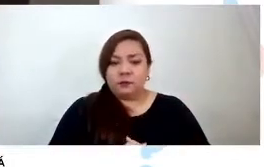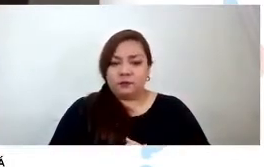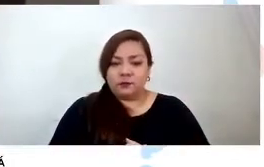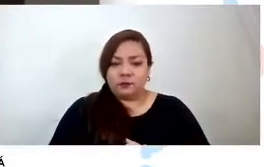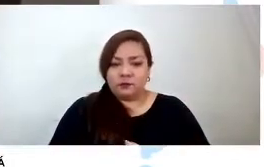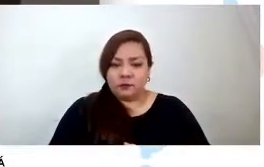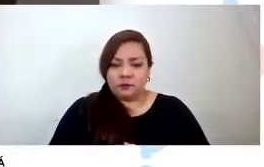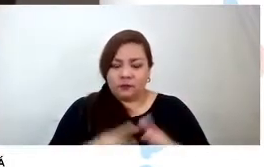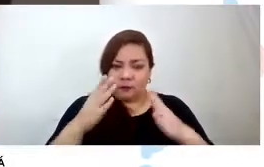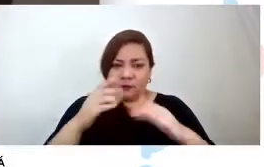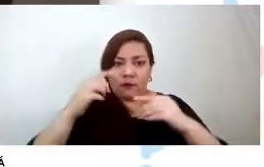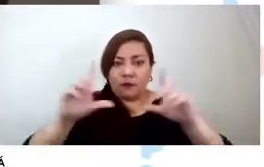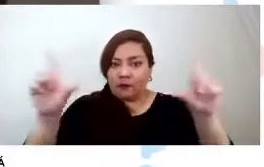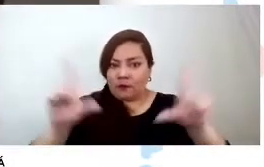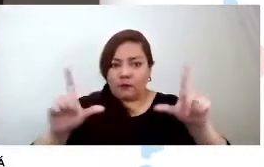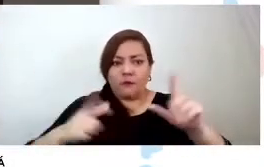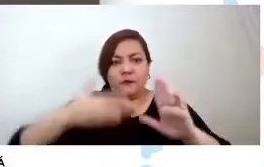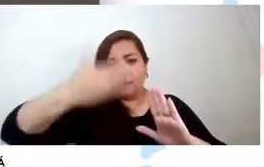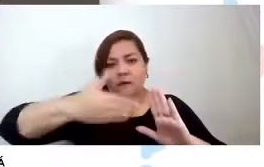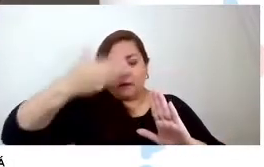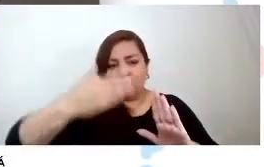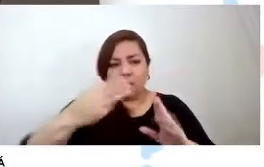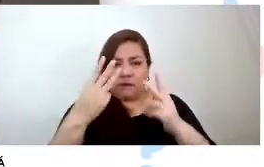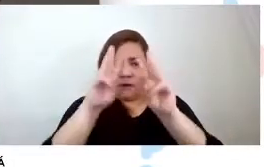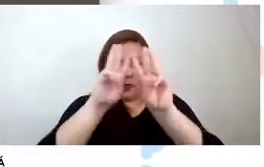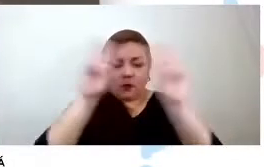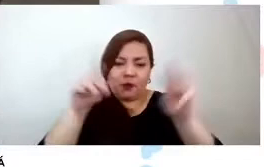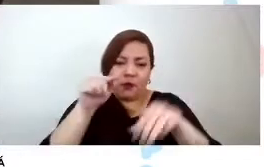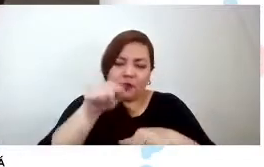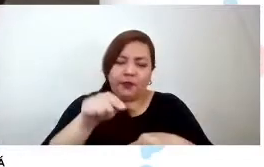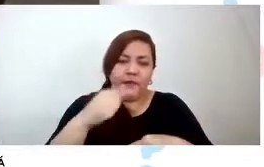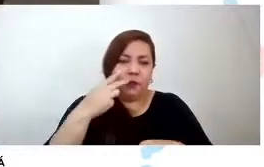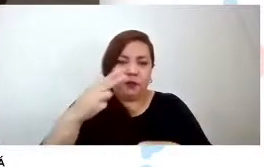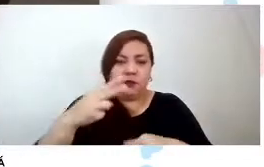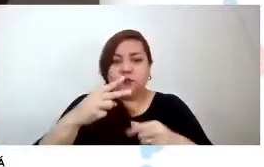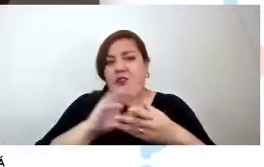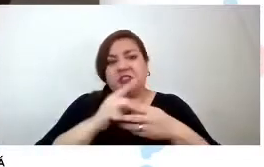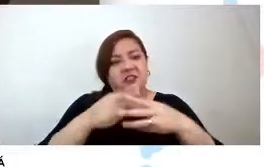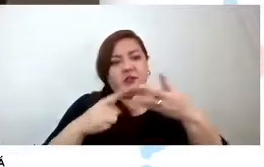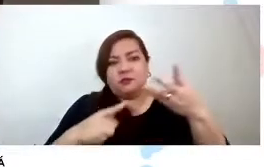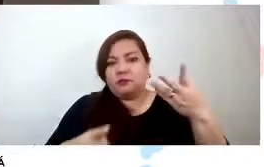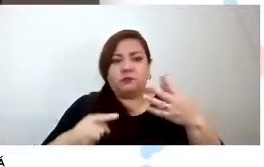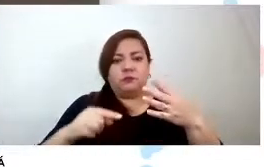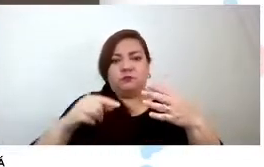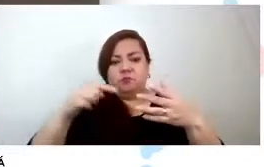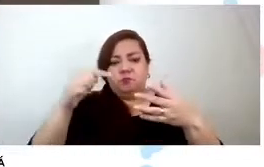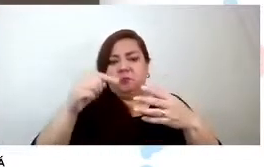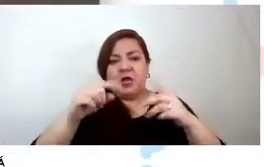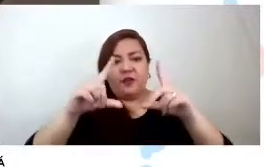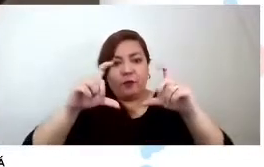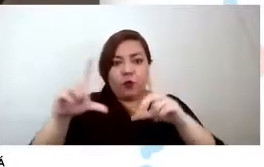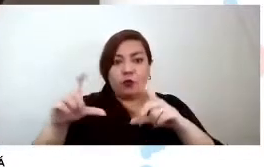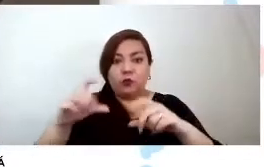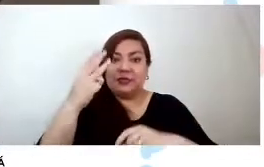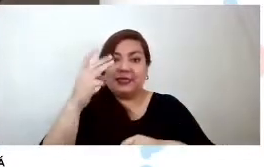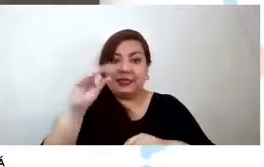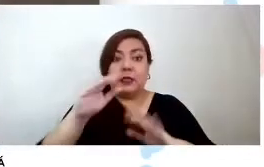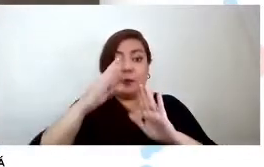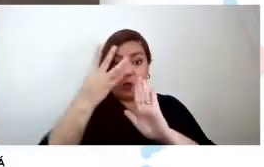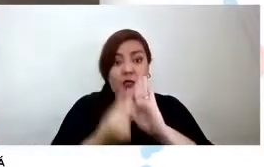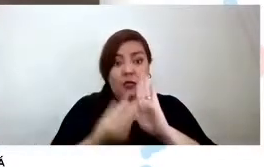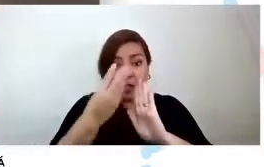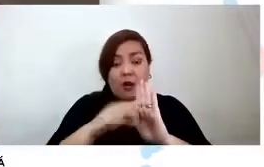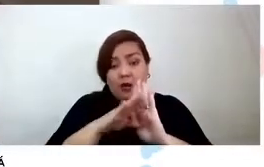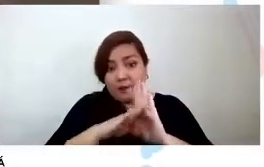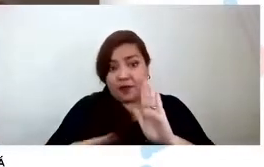en la página web ustedes van a poder ver modelaciones 3D que las pueden descargar e imprimir, ¿ya? De los fragmentos de